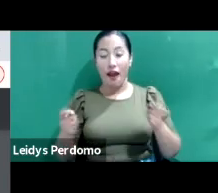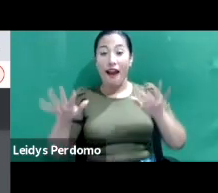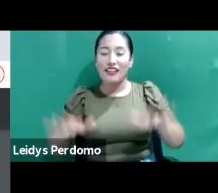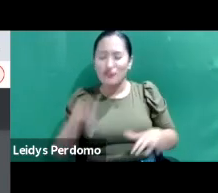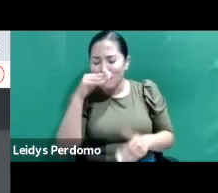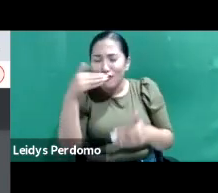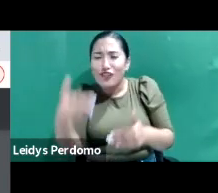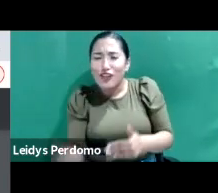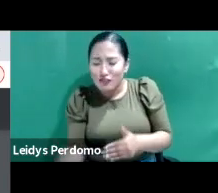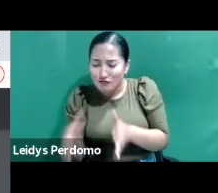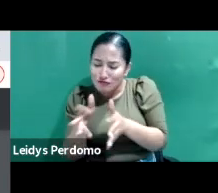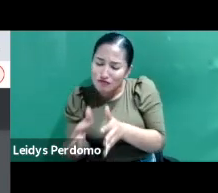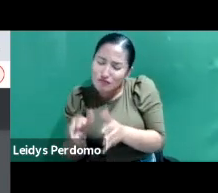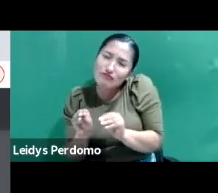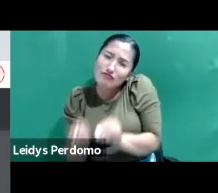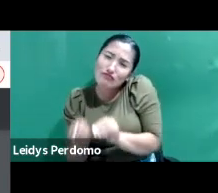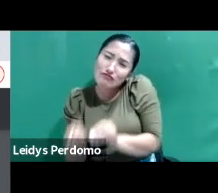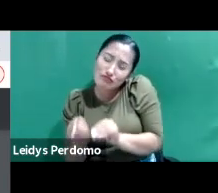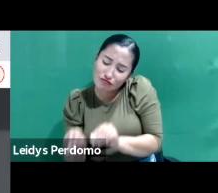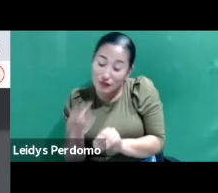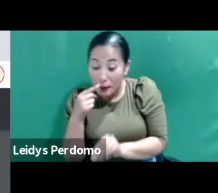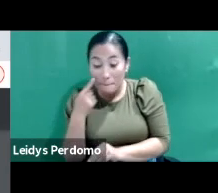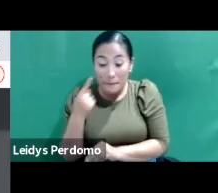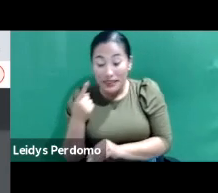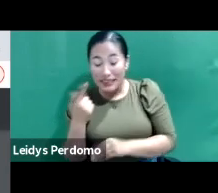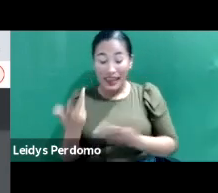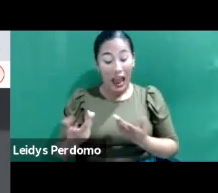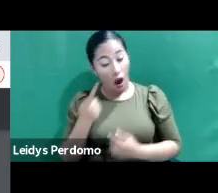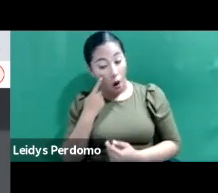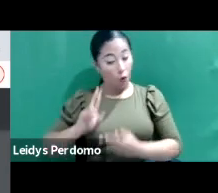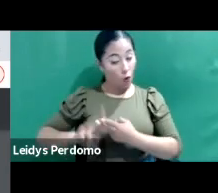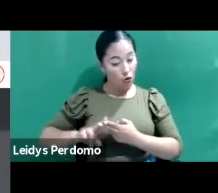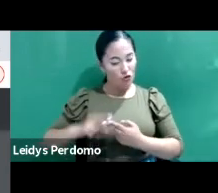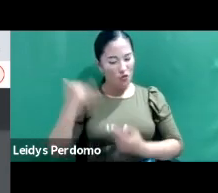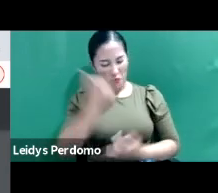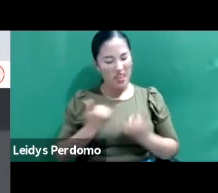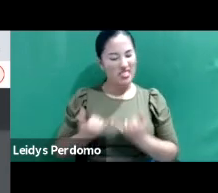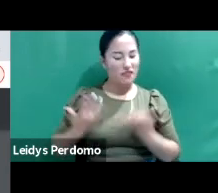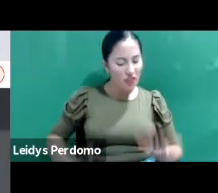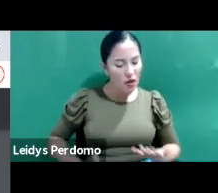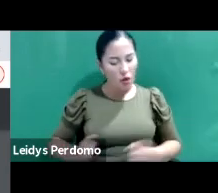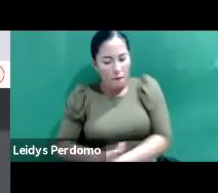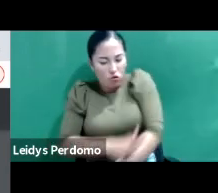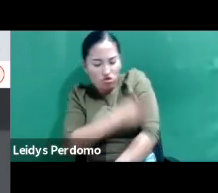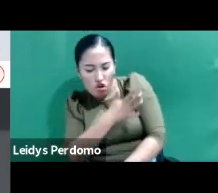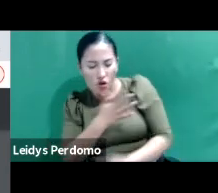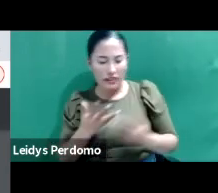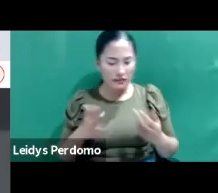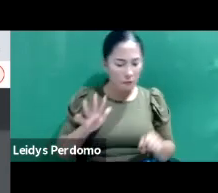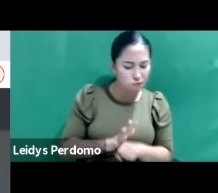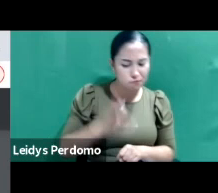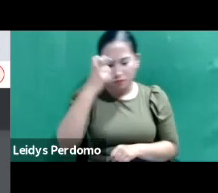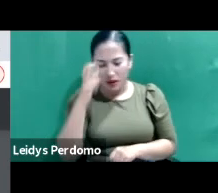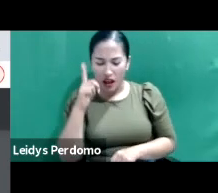¿sí? Que enseñáramos y modeláramos el tema de la identificación, ¿cierto? De las emociones, no solamente